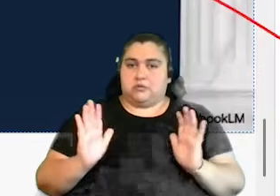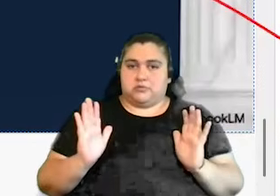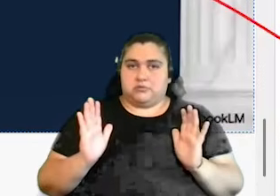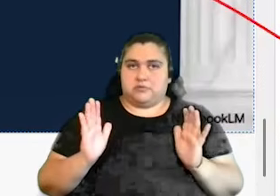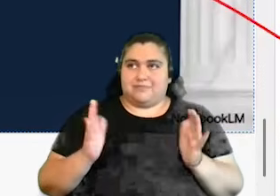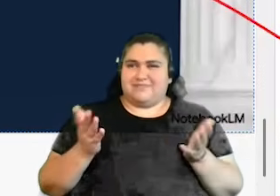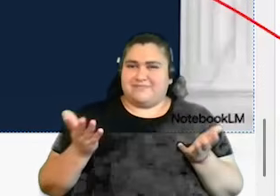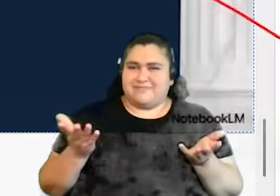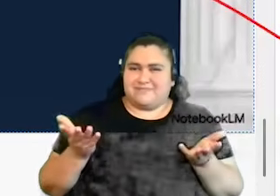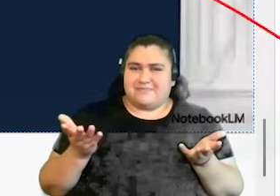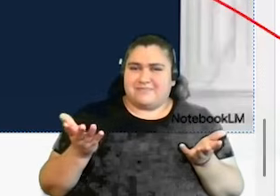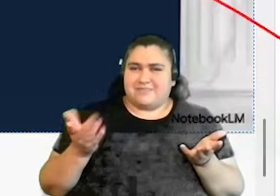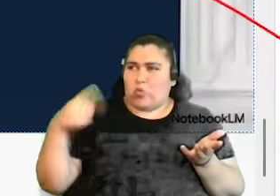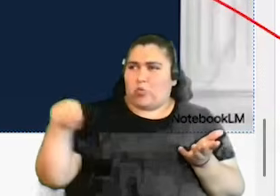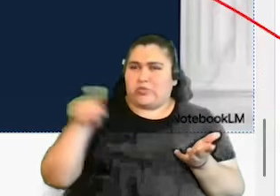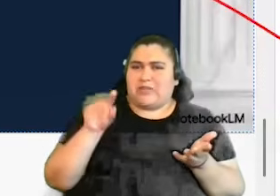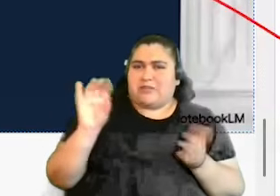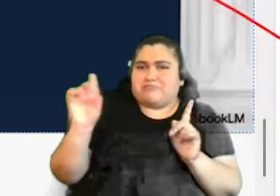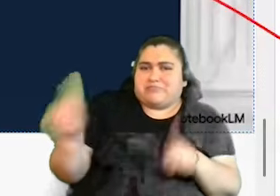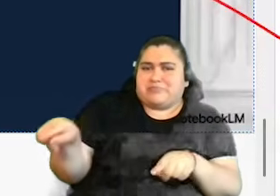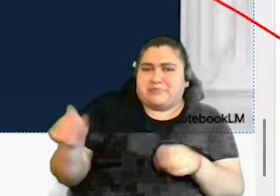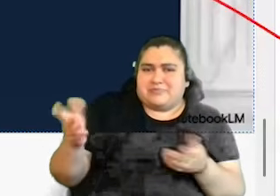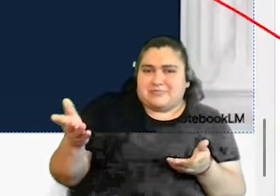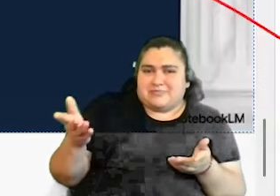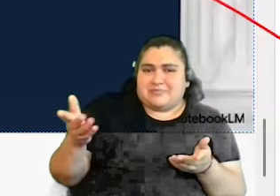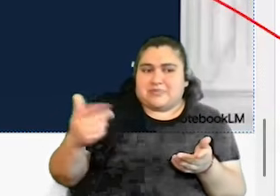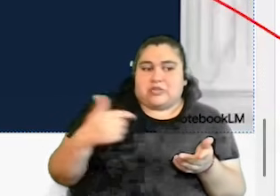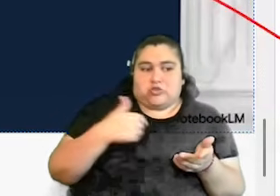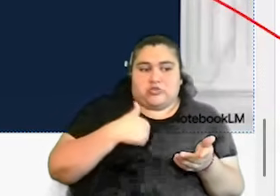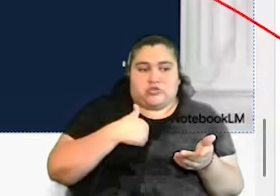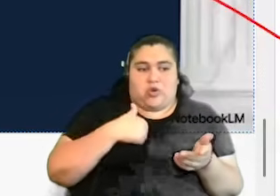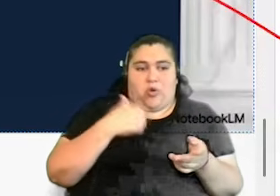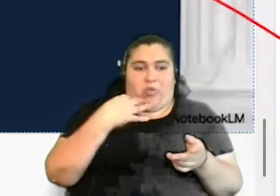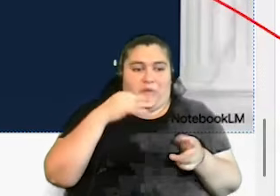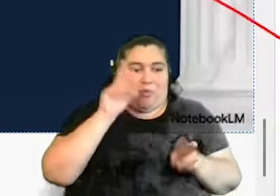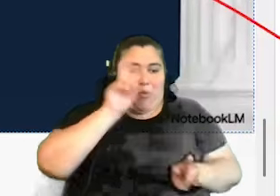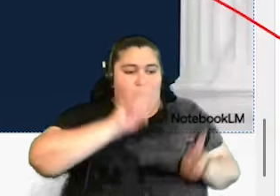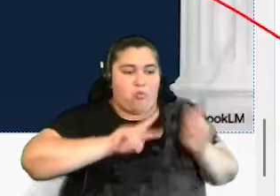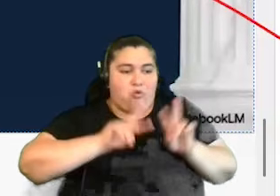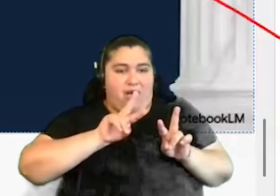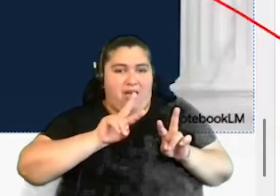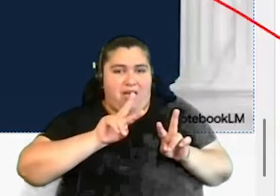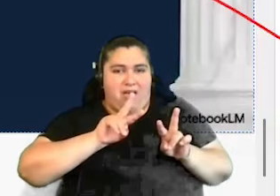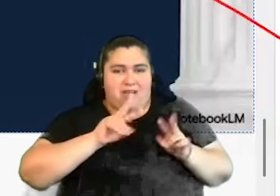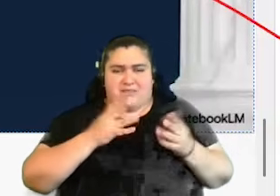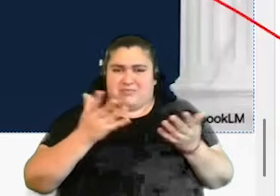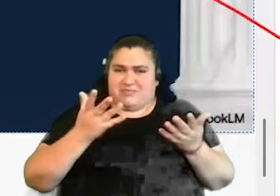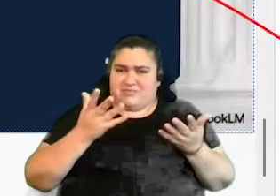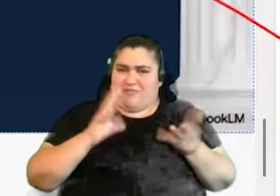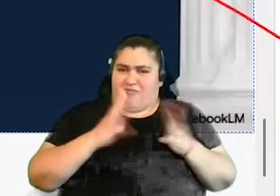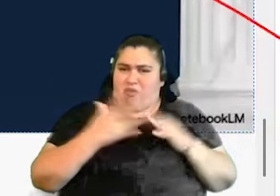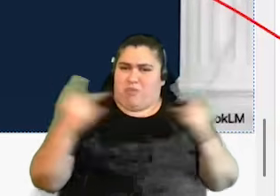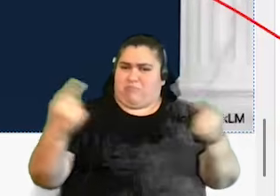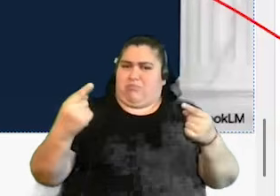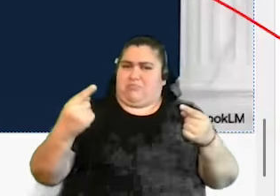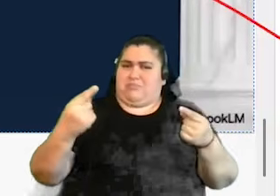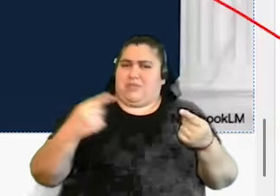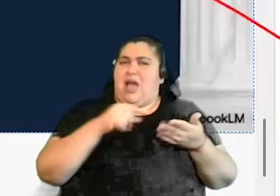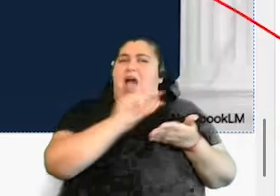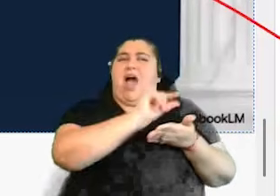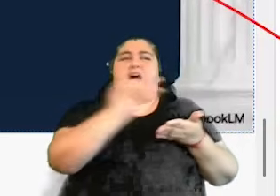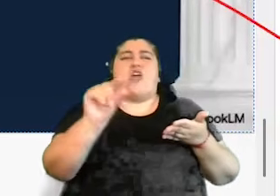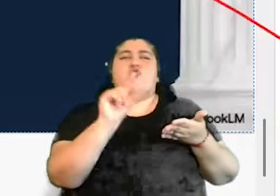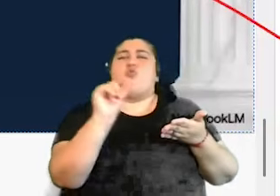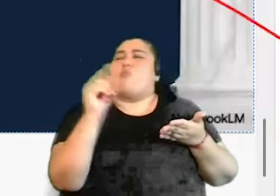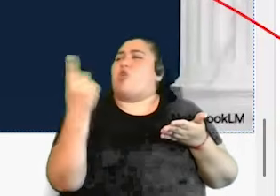cuenta. Entonces, como usted no lo tuvo en cuenta, yo tengo que poner una discrepancia. No, en apócrifo no necesito número, así que es apócrifo